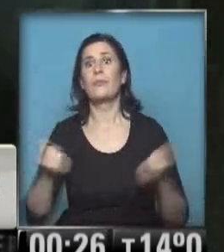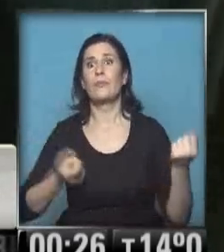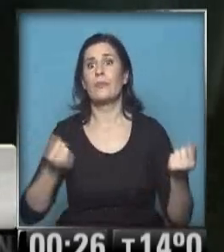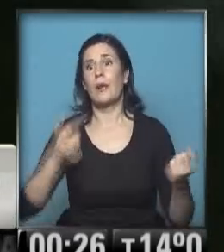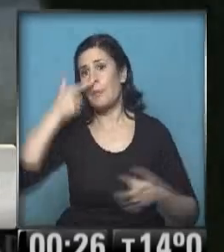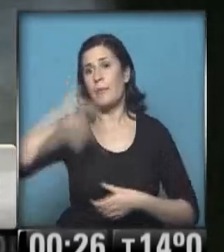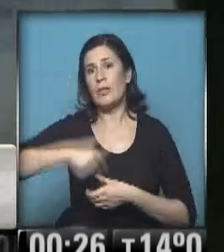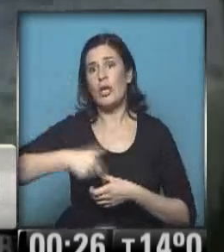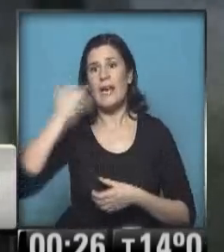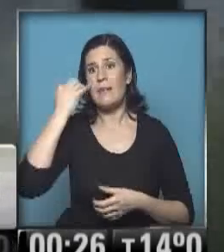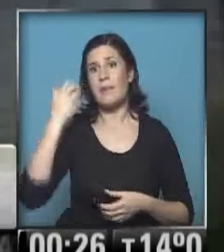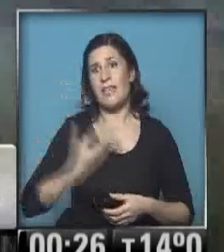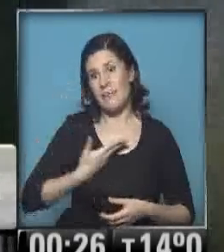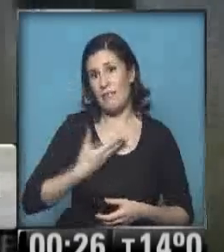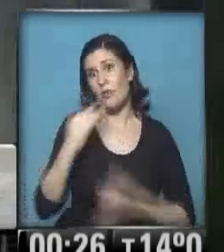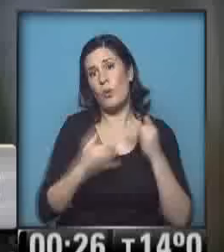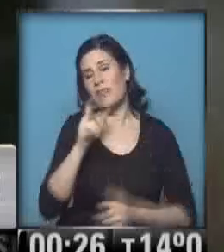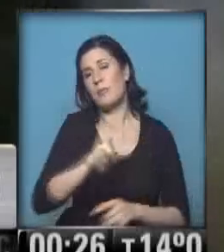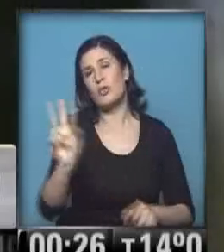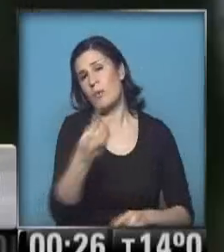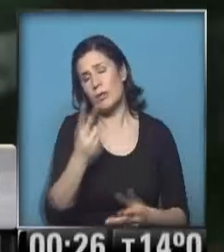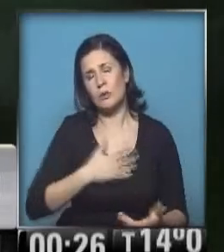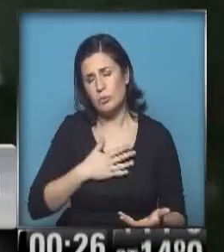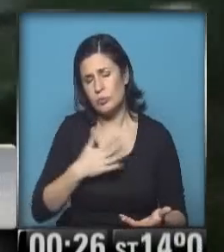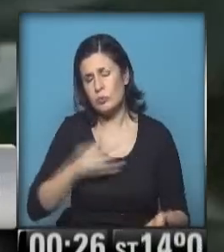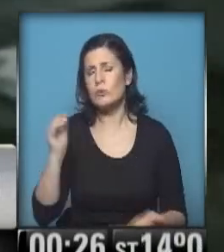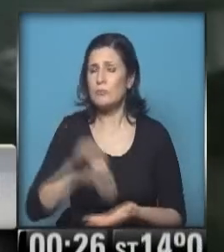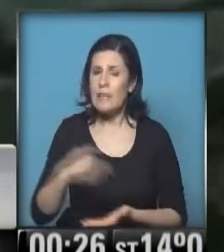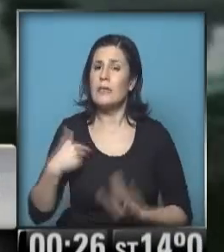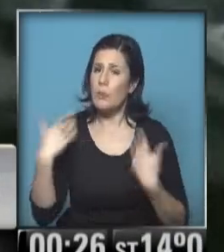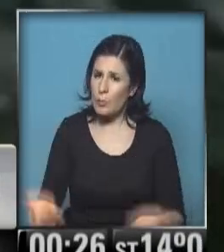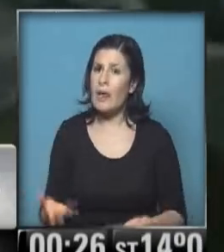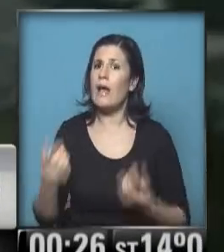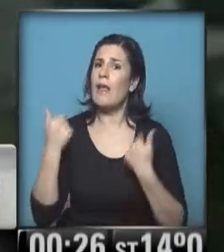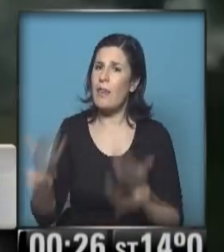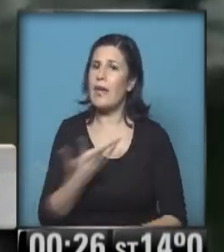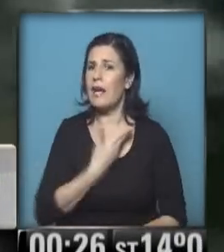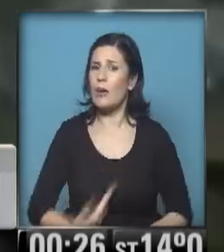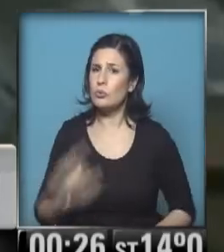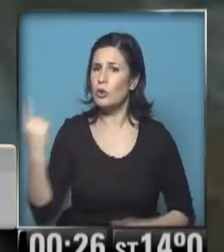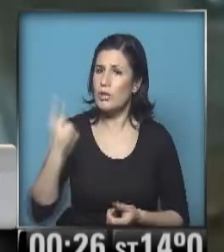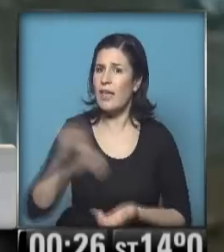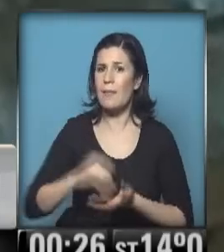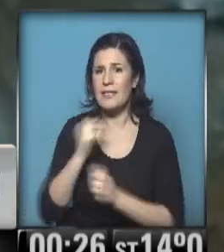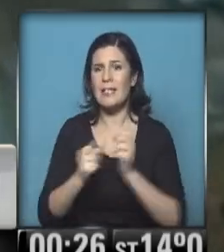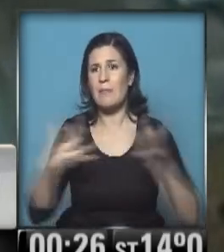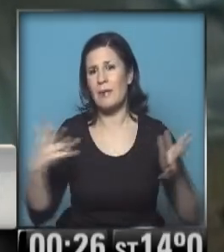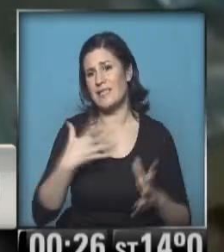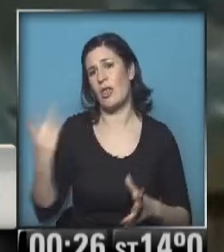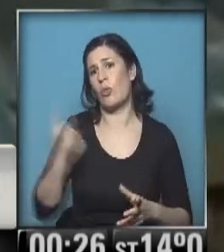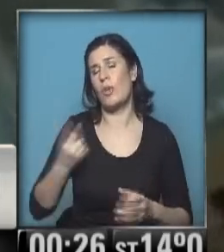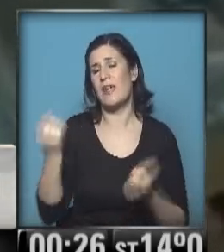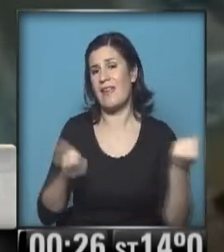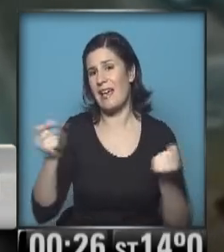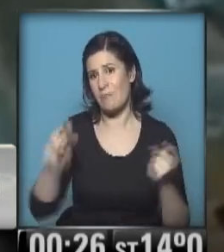que, además de lamentar la pérdida de vidas, se comprometió a colaborar con las autoridades, junto con la empresa propietaria del camión que opera para la